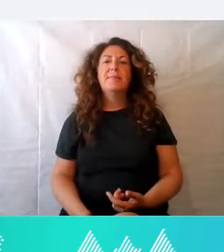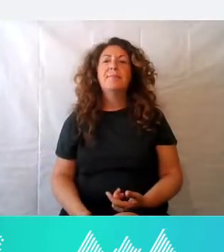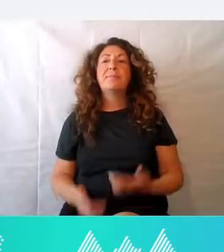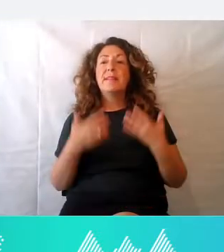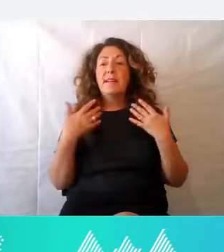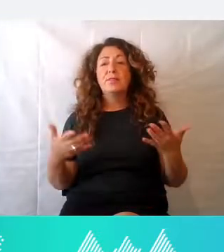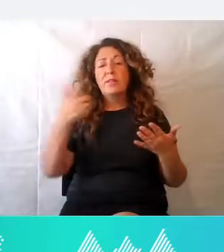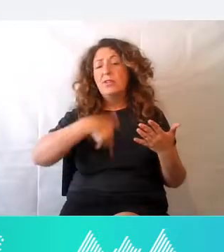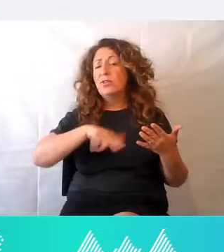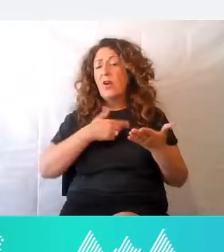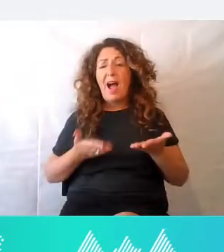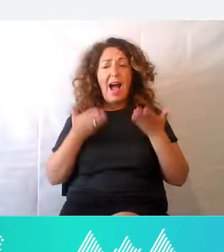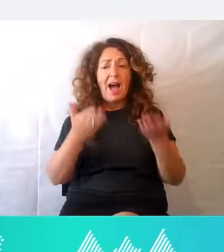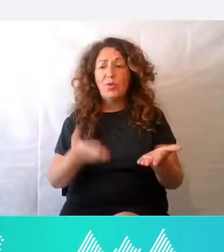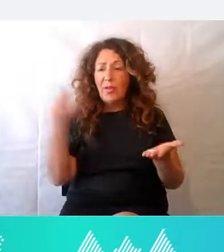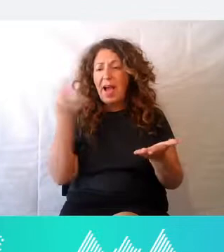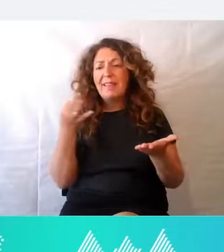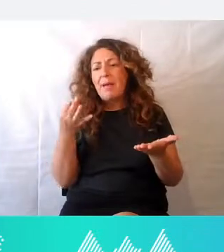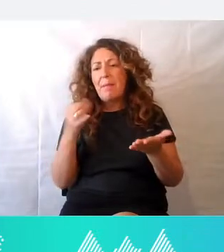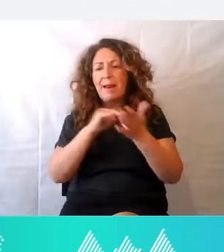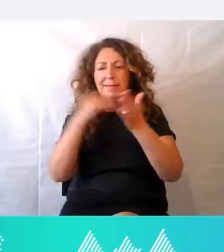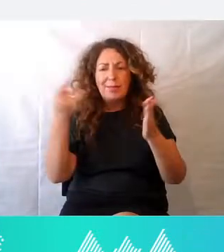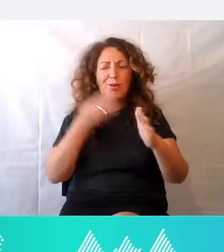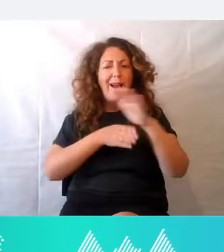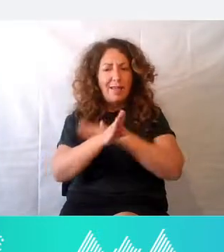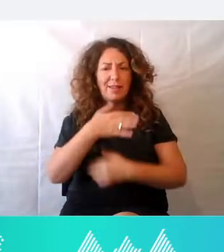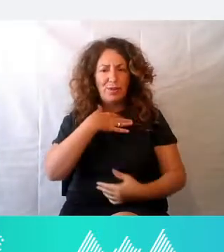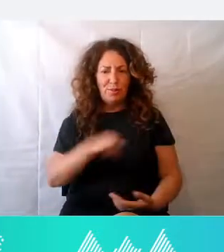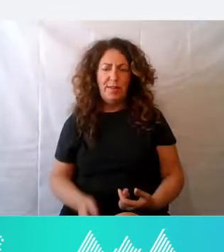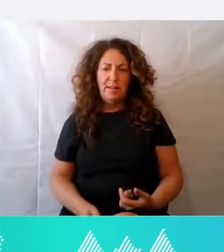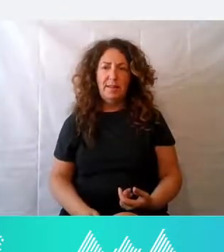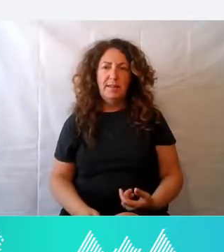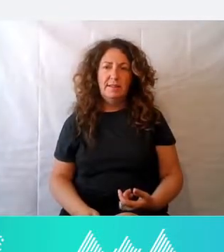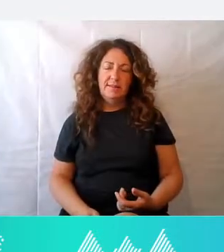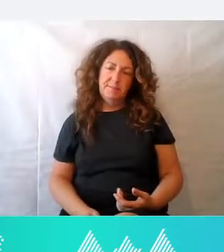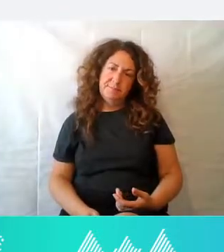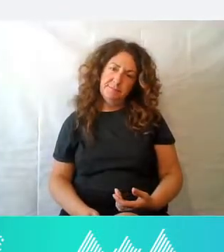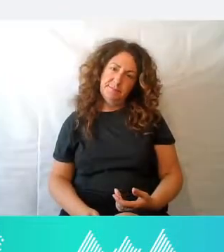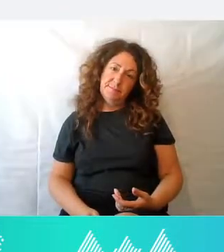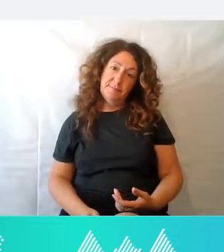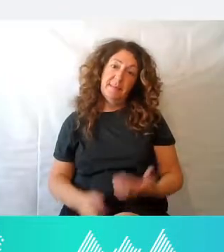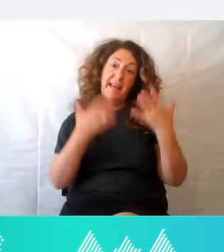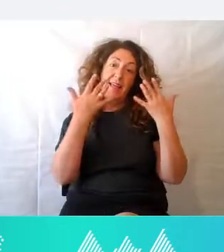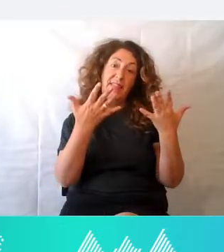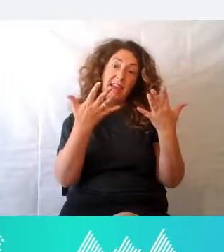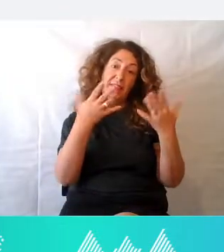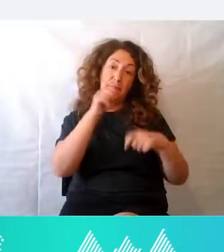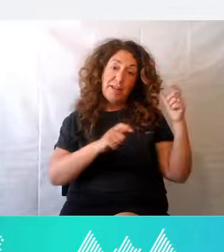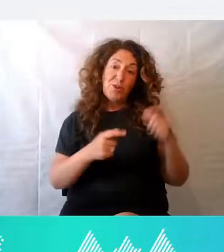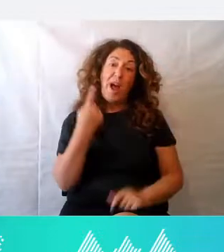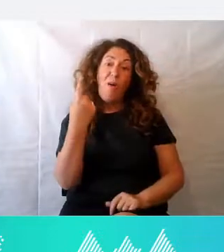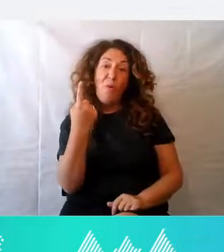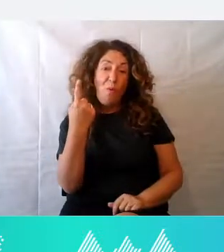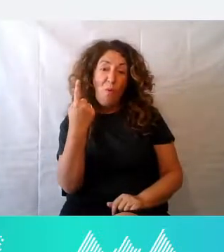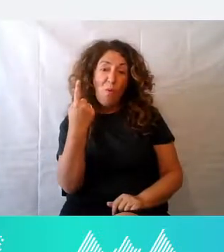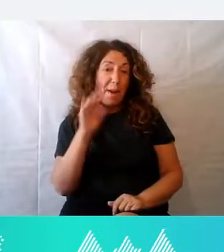ayudar a esas personas a que tengan acceso a la tecnología solamente una de cada diez personas con discapacidad puede acceder a las